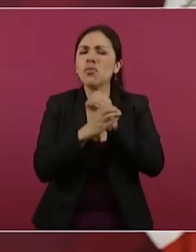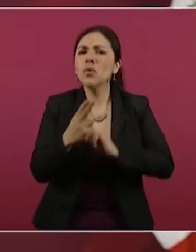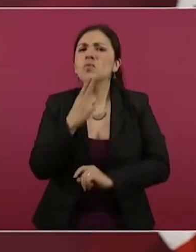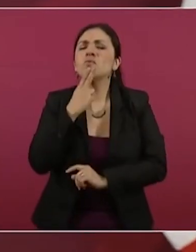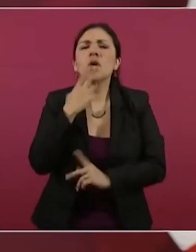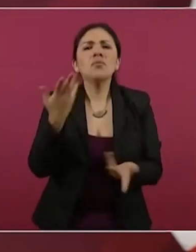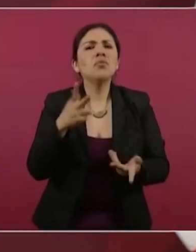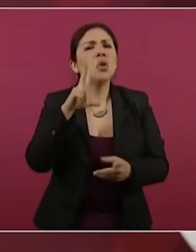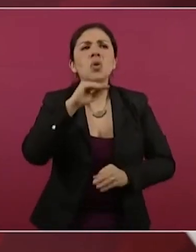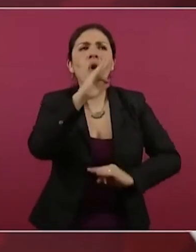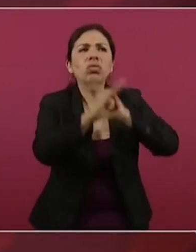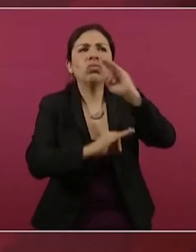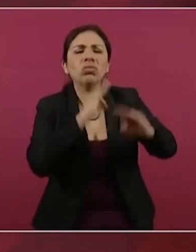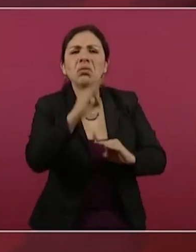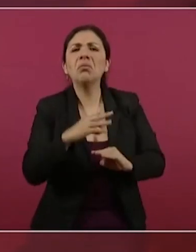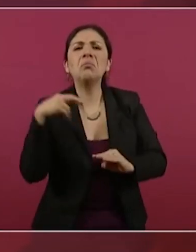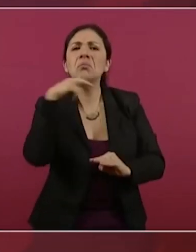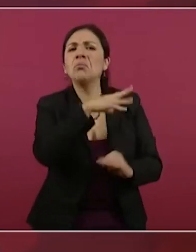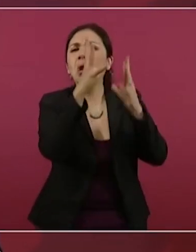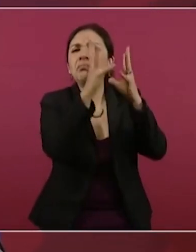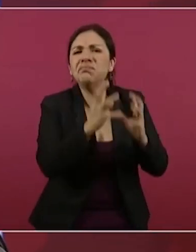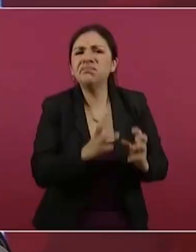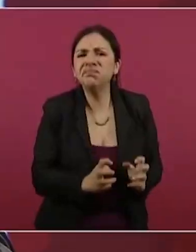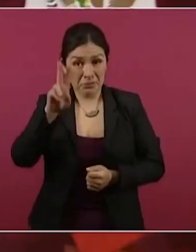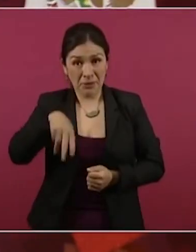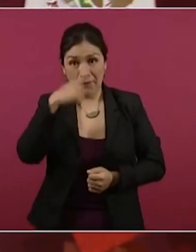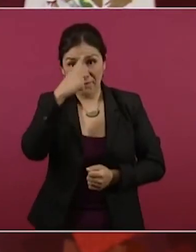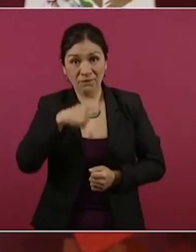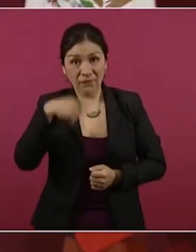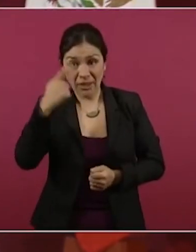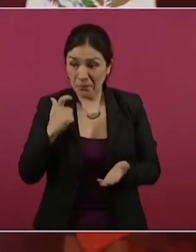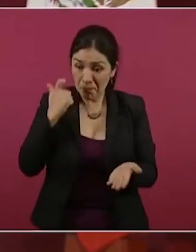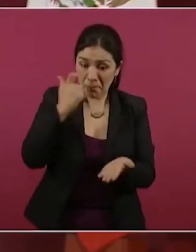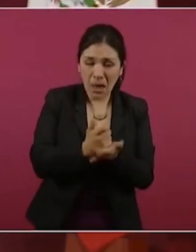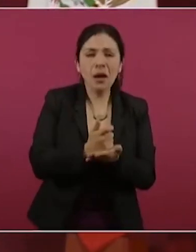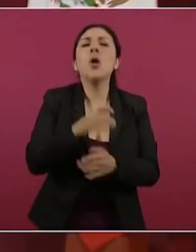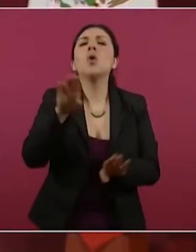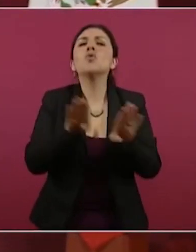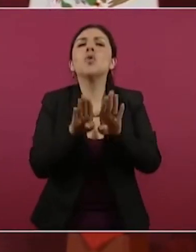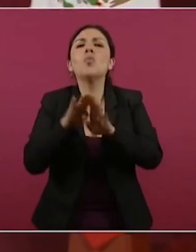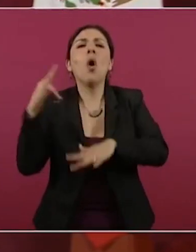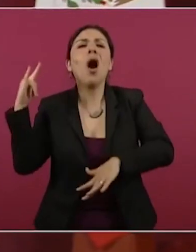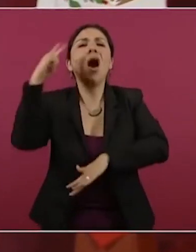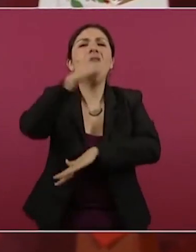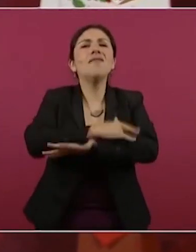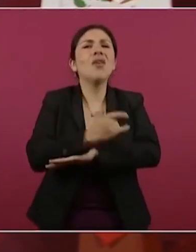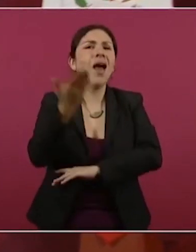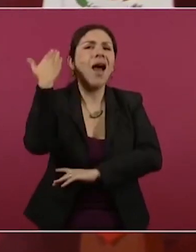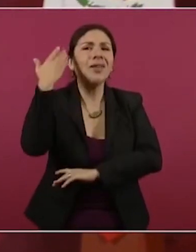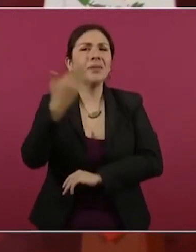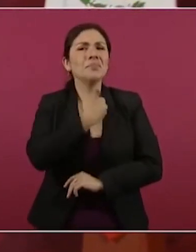sin mantenimiento se echan a perder. Es como el avión presidencial.